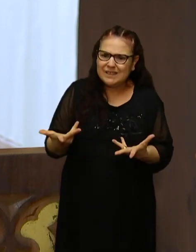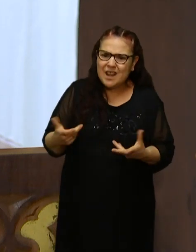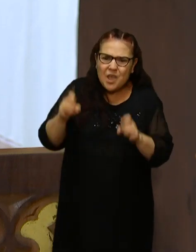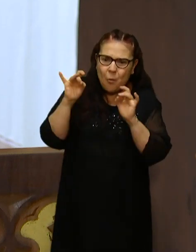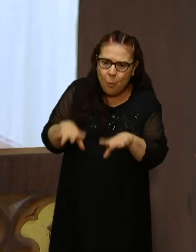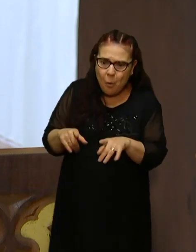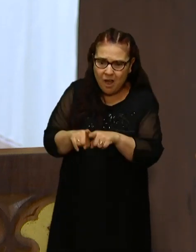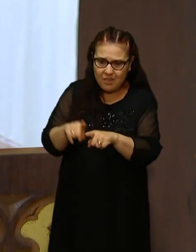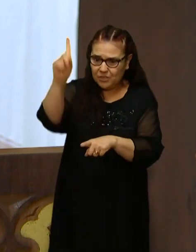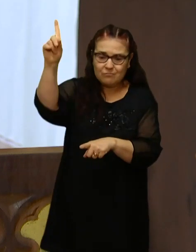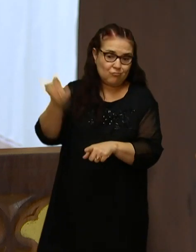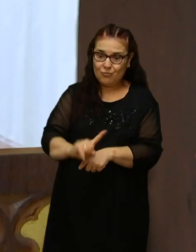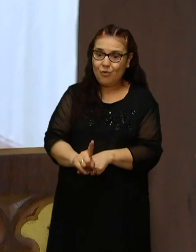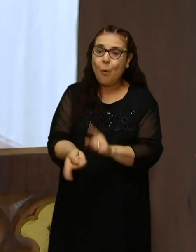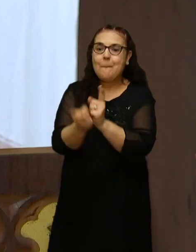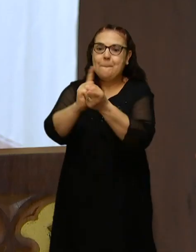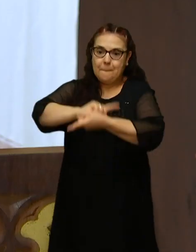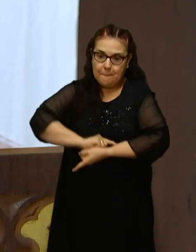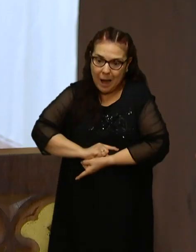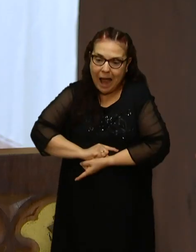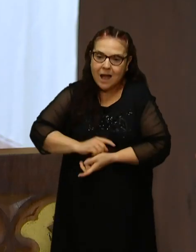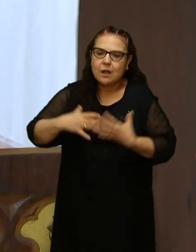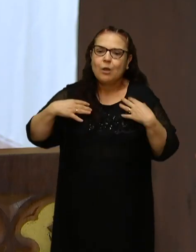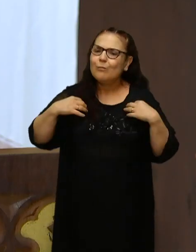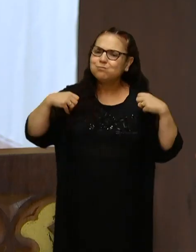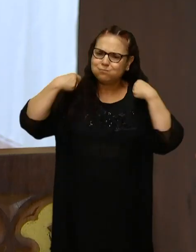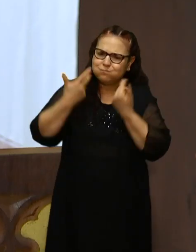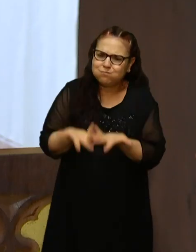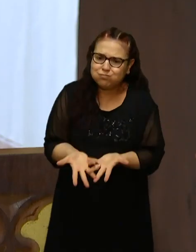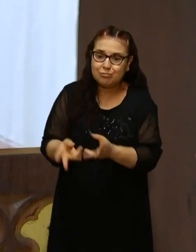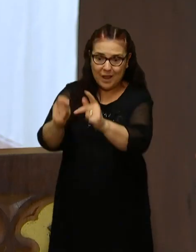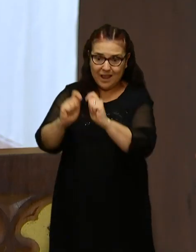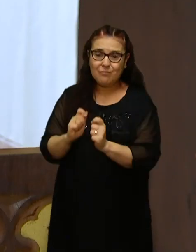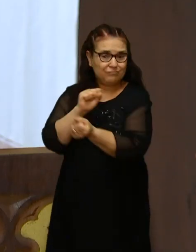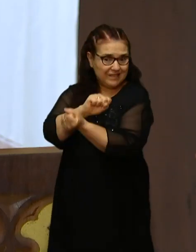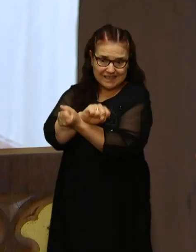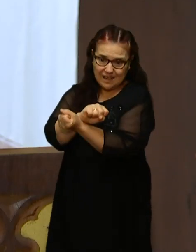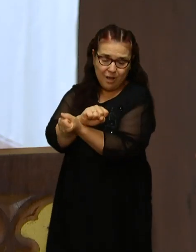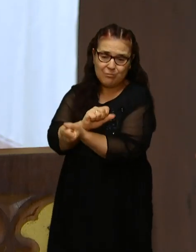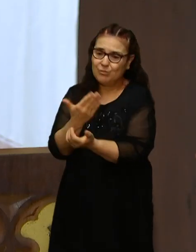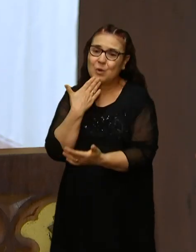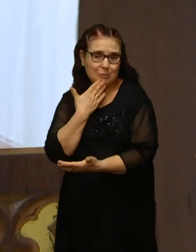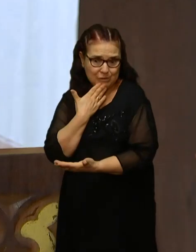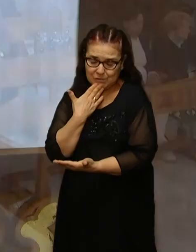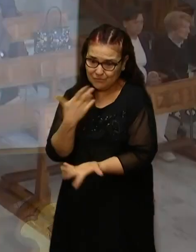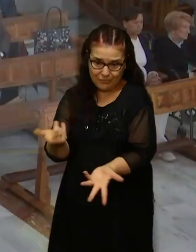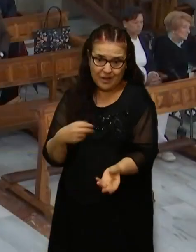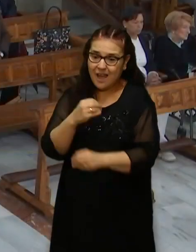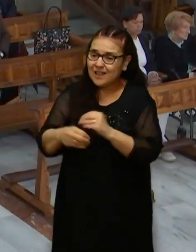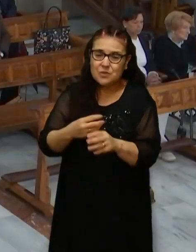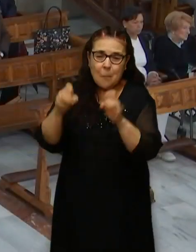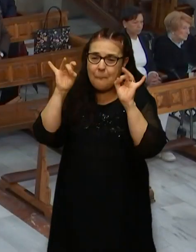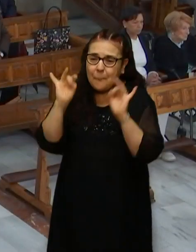Dios. Al contrario, se despojó de sí mismo, tomando la condición de esclavo, hecho semejante a los